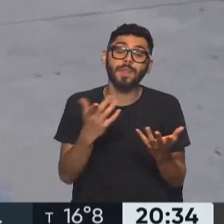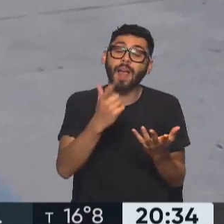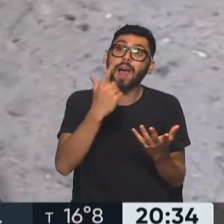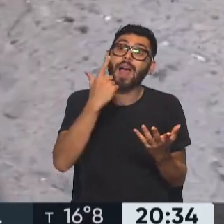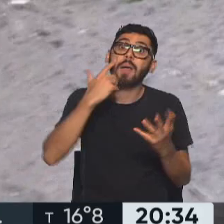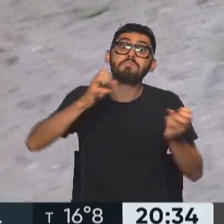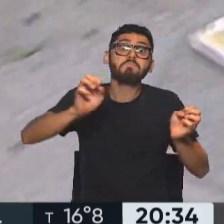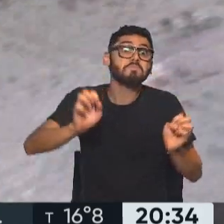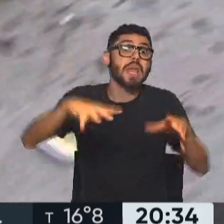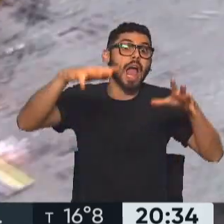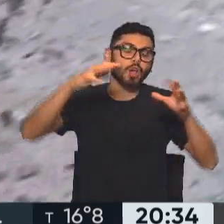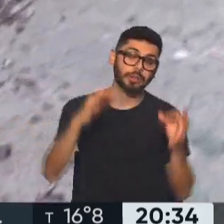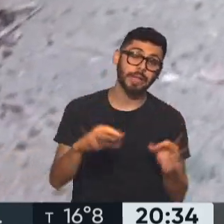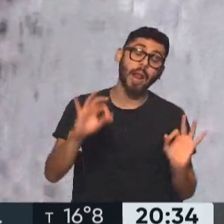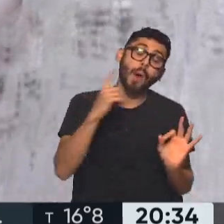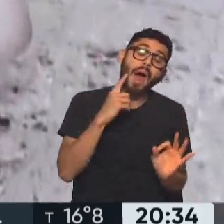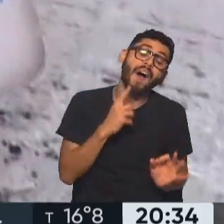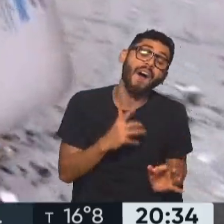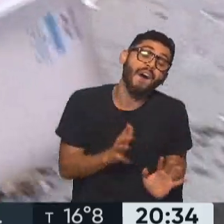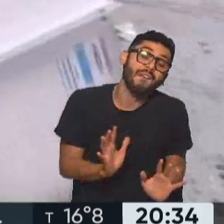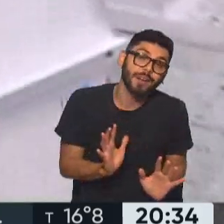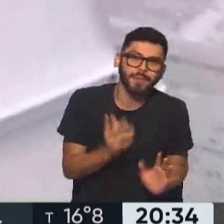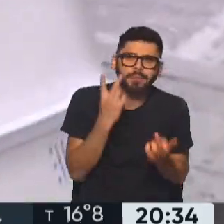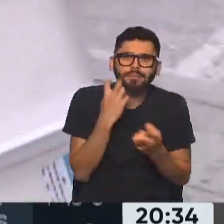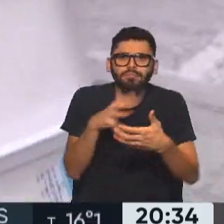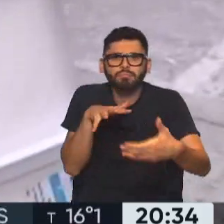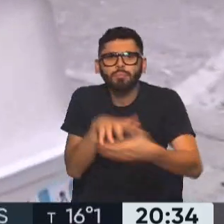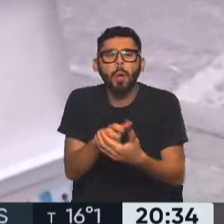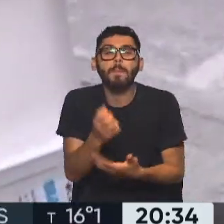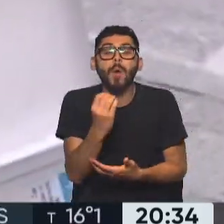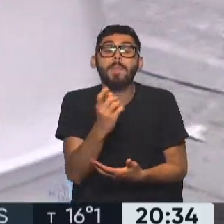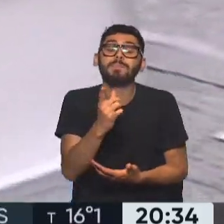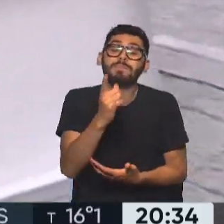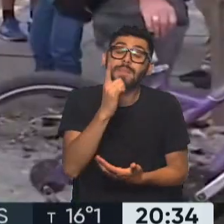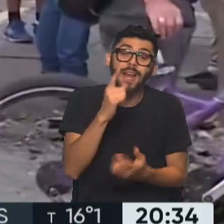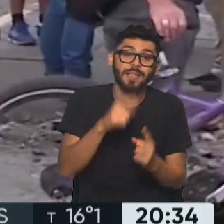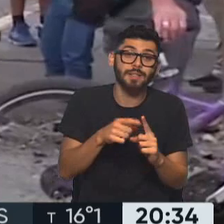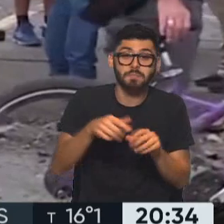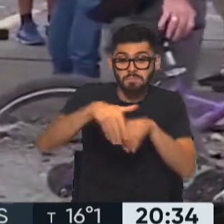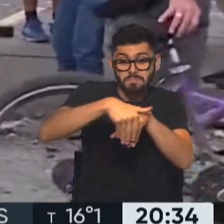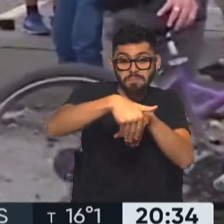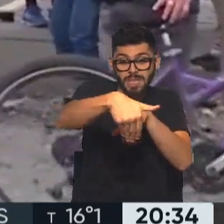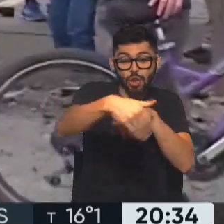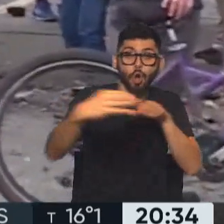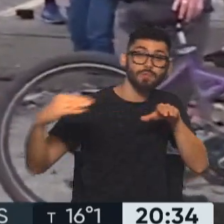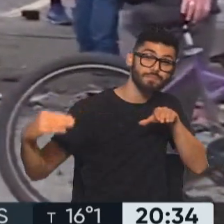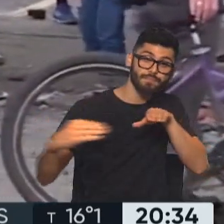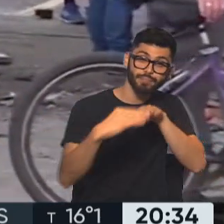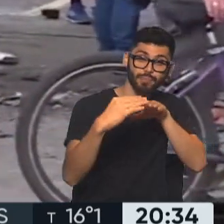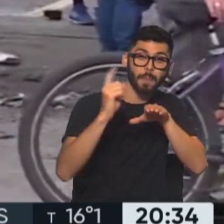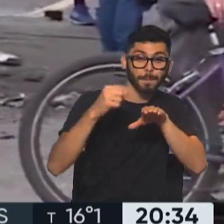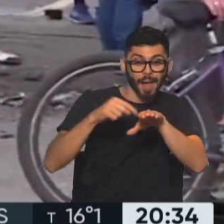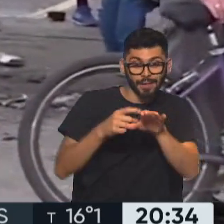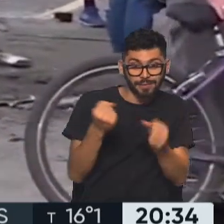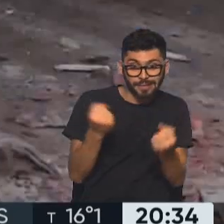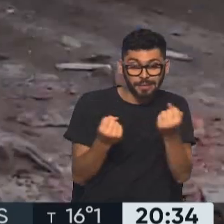milagro. Todavía se están investigando las causas. Al parecer, tanto el micro que lo chocó como la camioneta